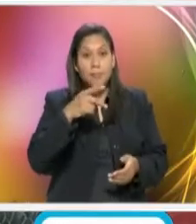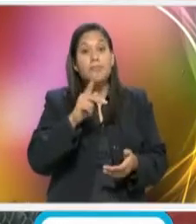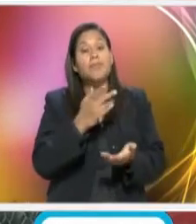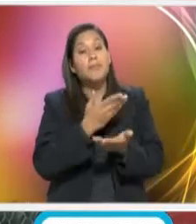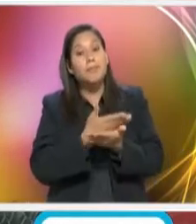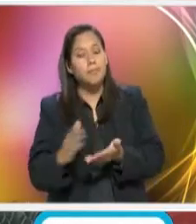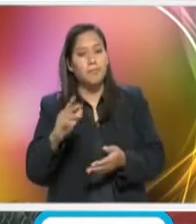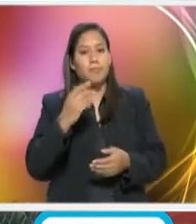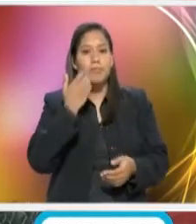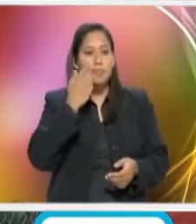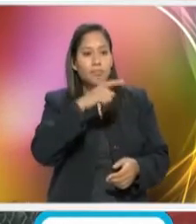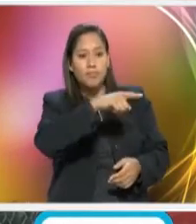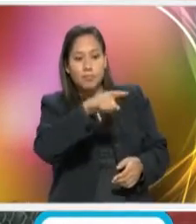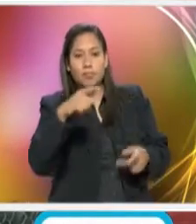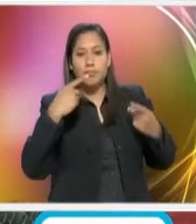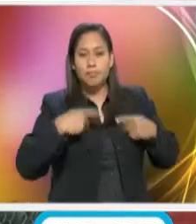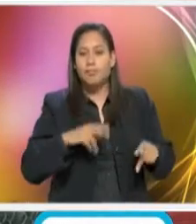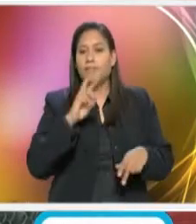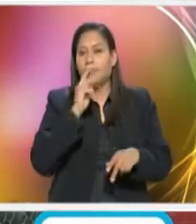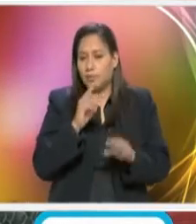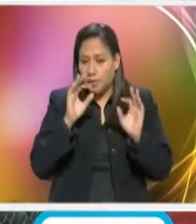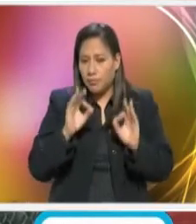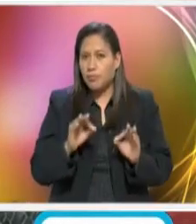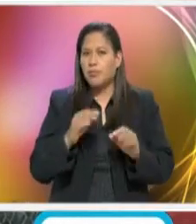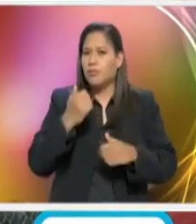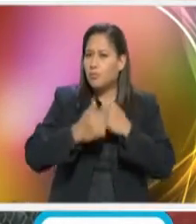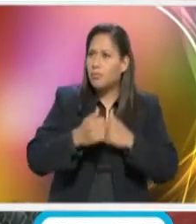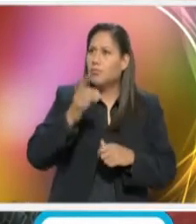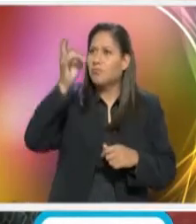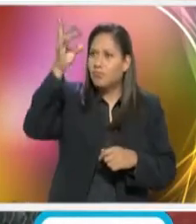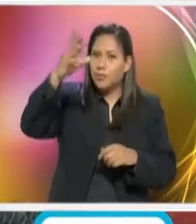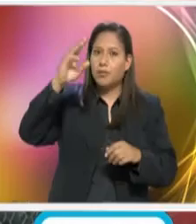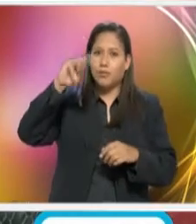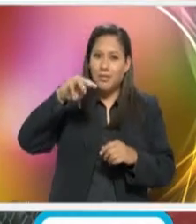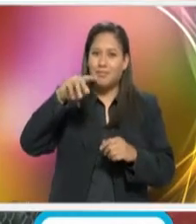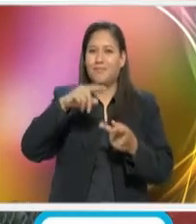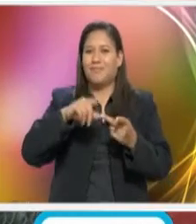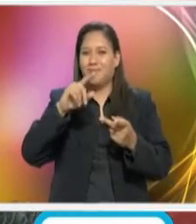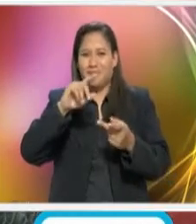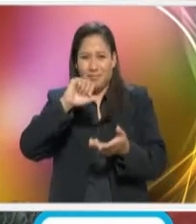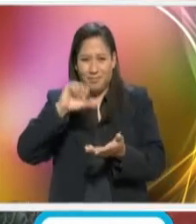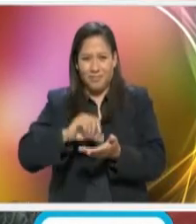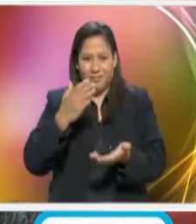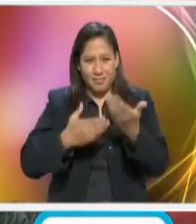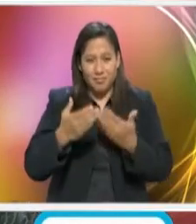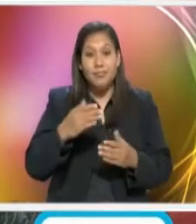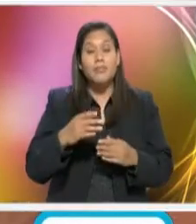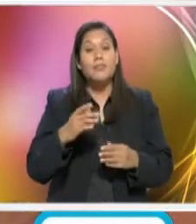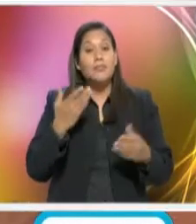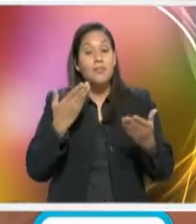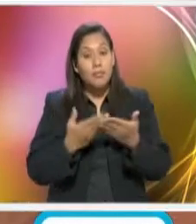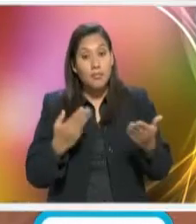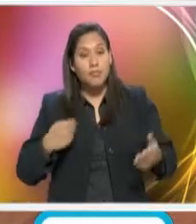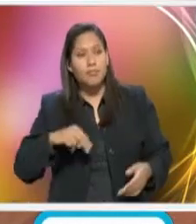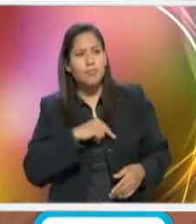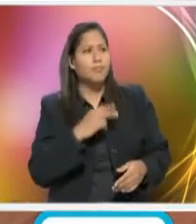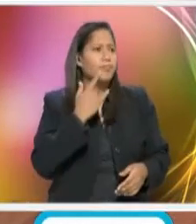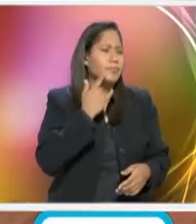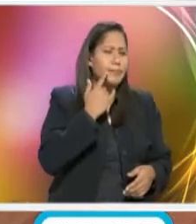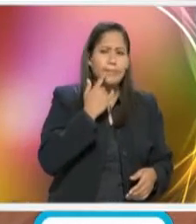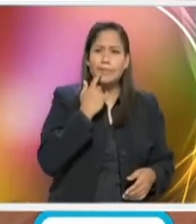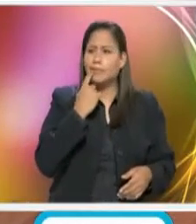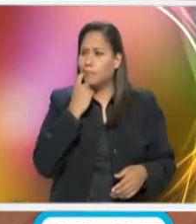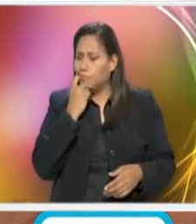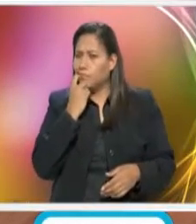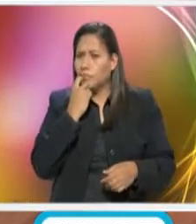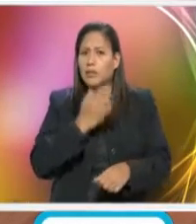ellos también tengan mejores herramientas, que compitan. Me llama mucho la atención ahora que los hemos recorrido, que tenemos